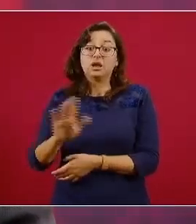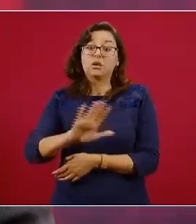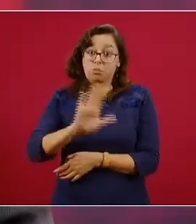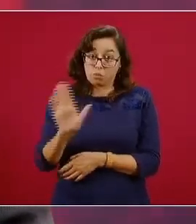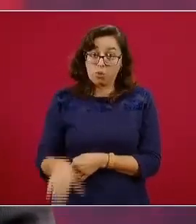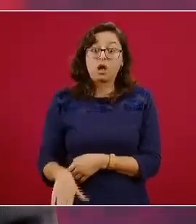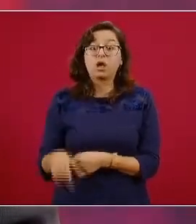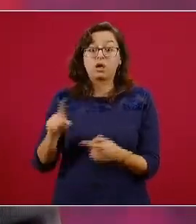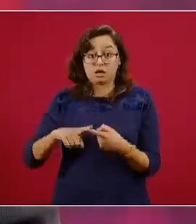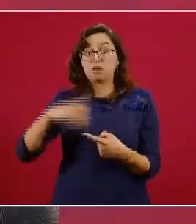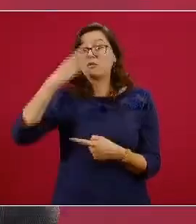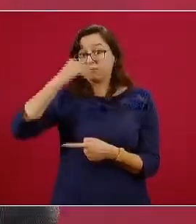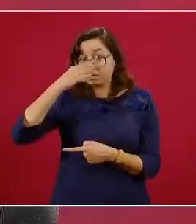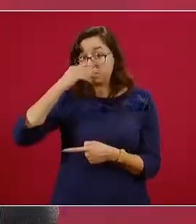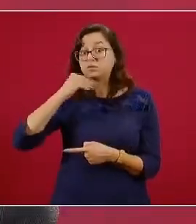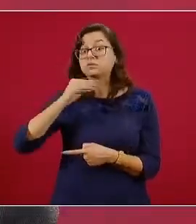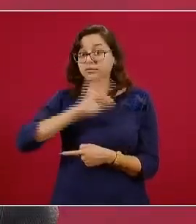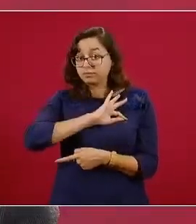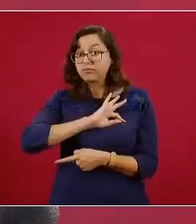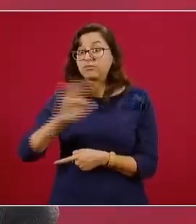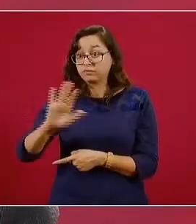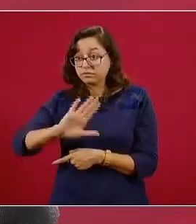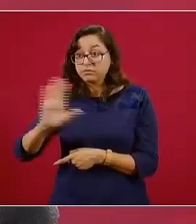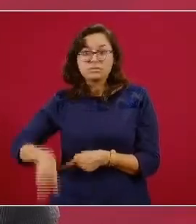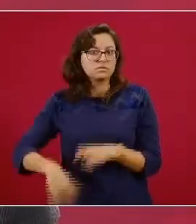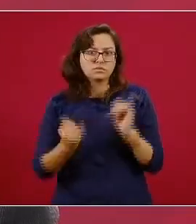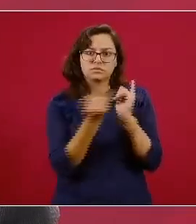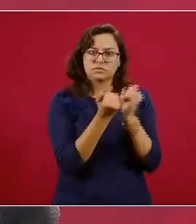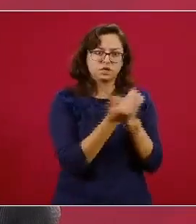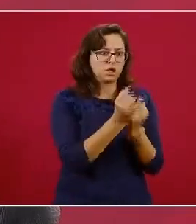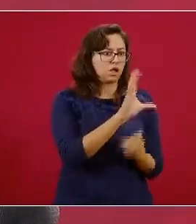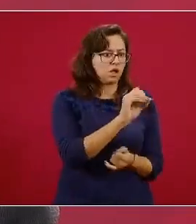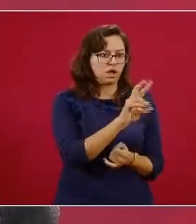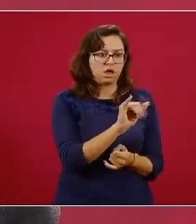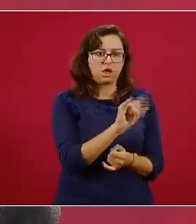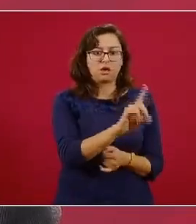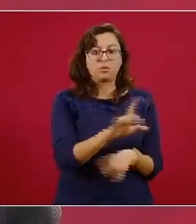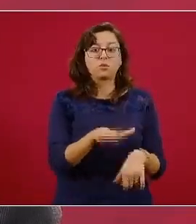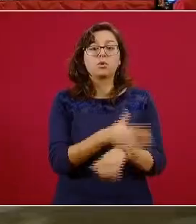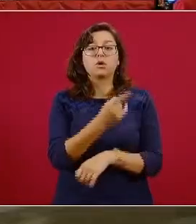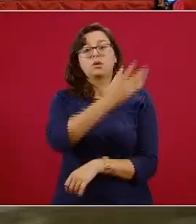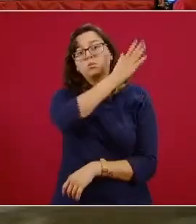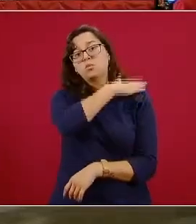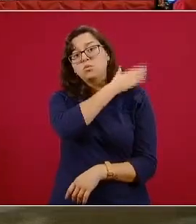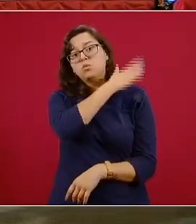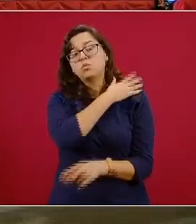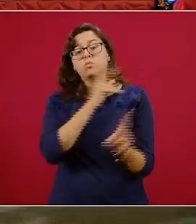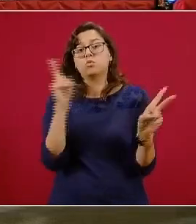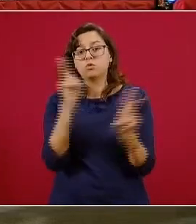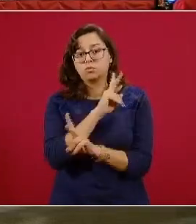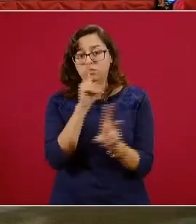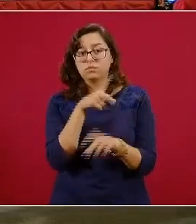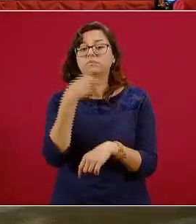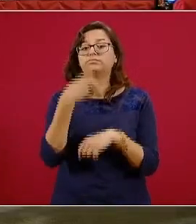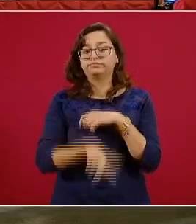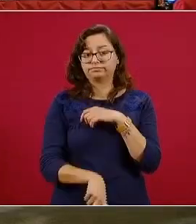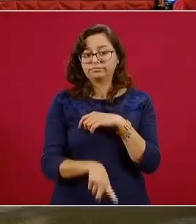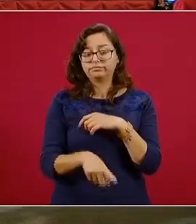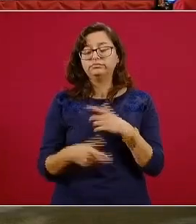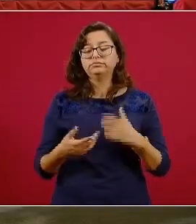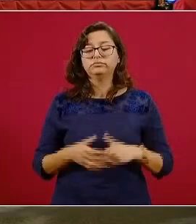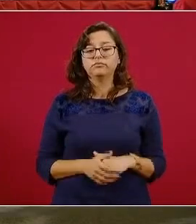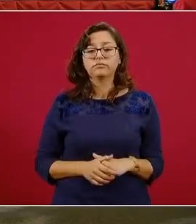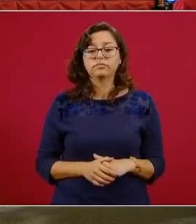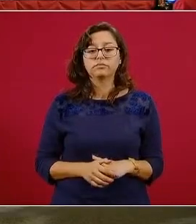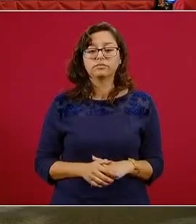enfermedad influenza, que al igual que el COVID puede causar la muerte por daño pulmonar importante con una neumonía